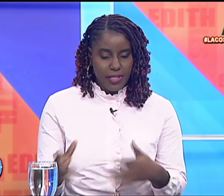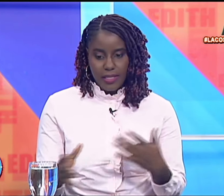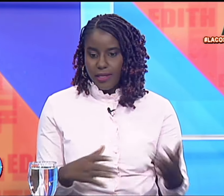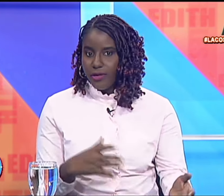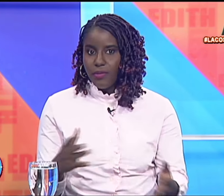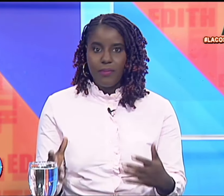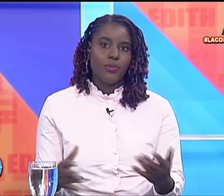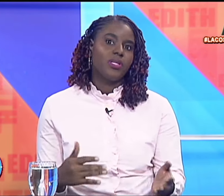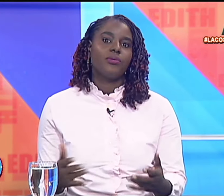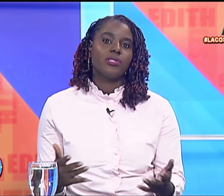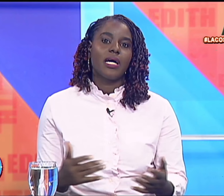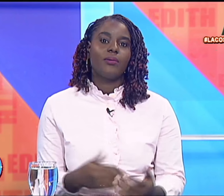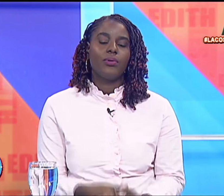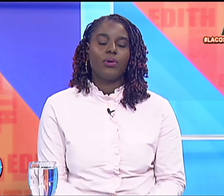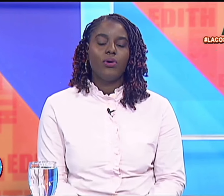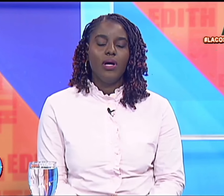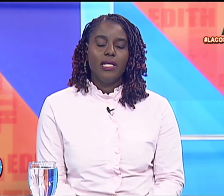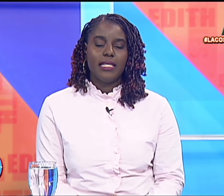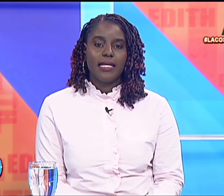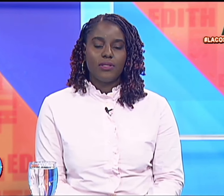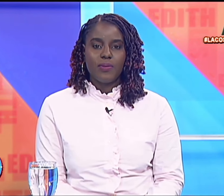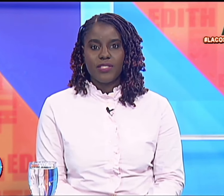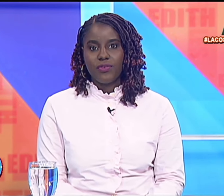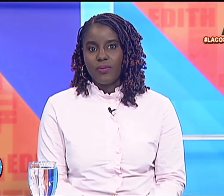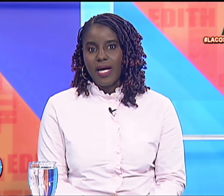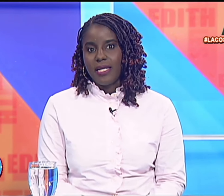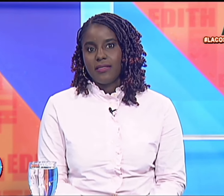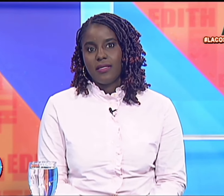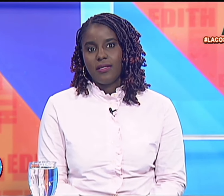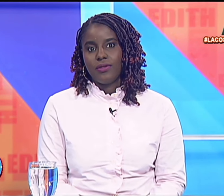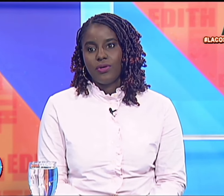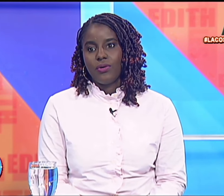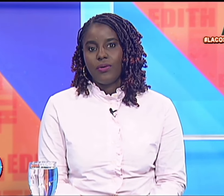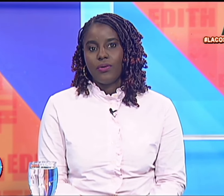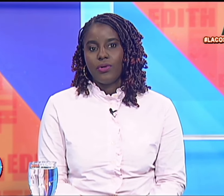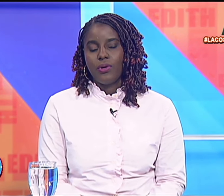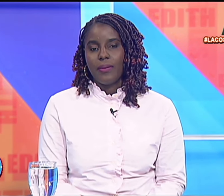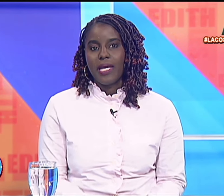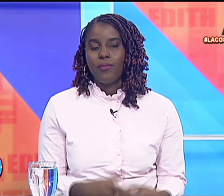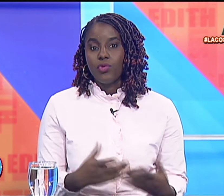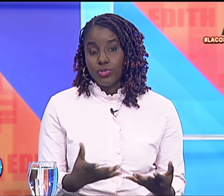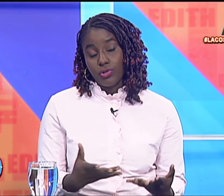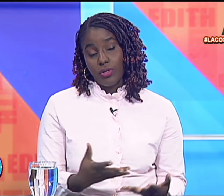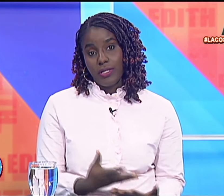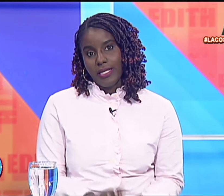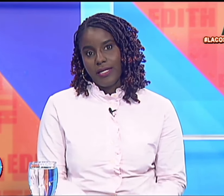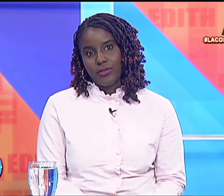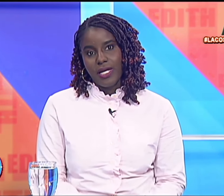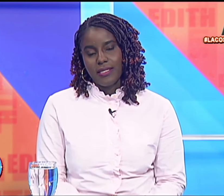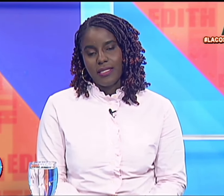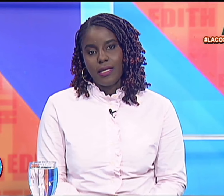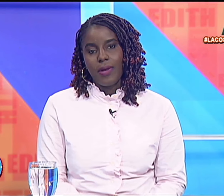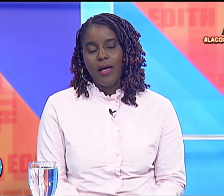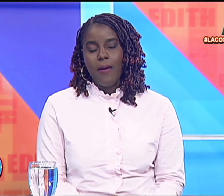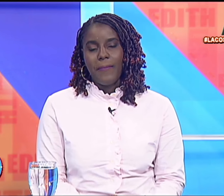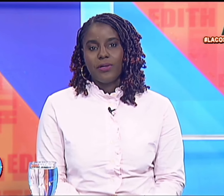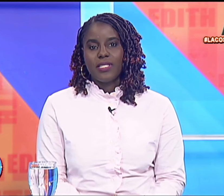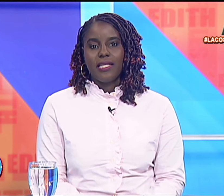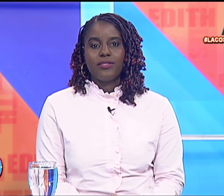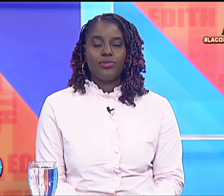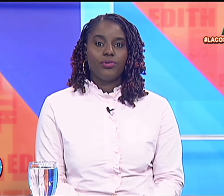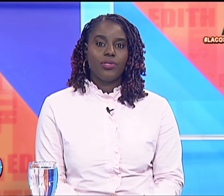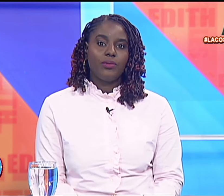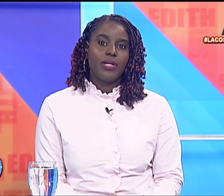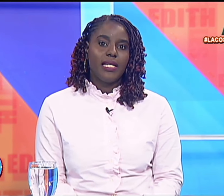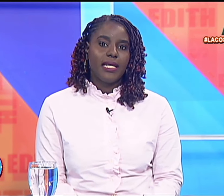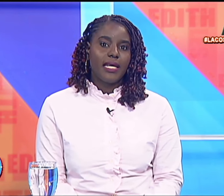En la mañana de hoy me puse a buscar un poco de datos más formales y no había mucho en relación a este tema, pero se ha